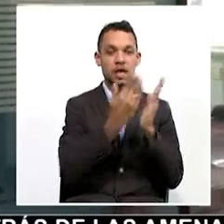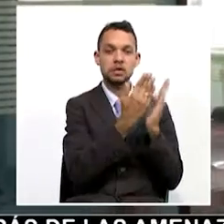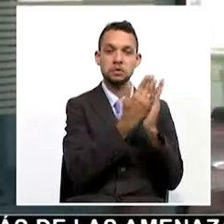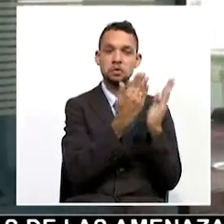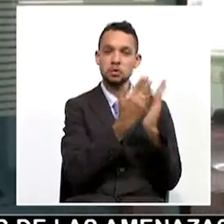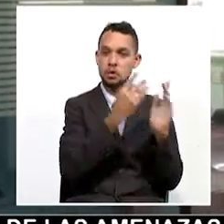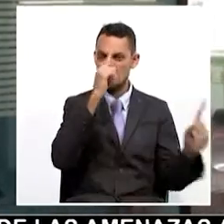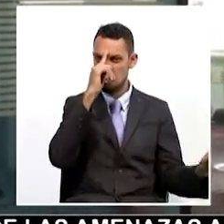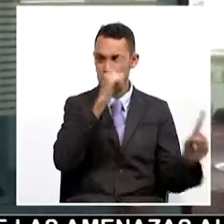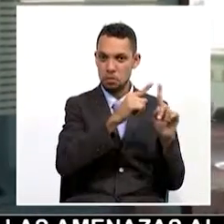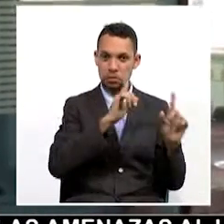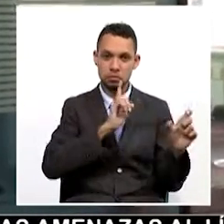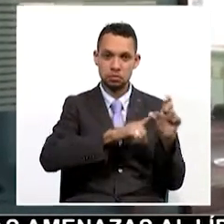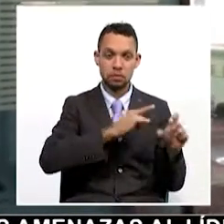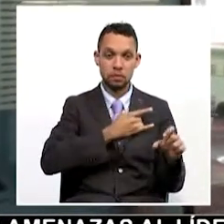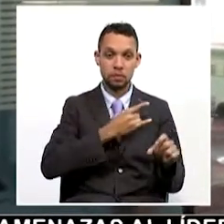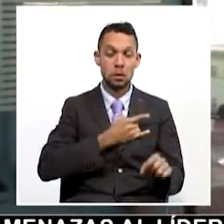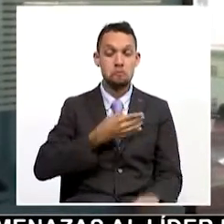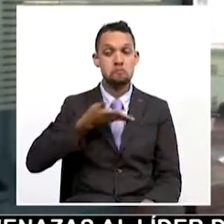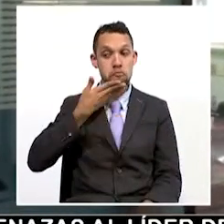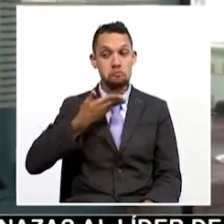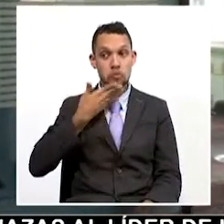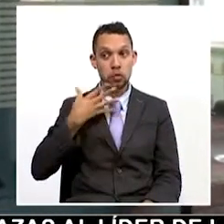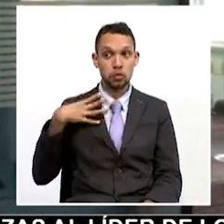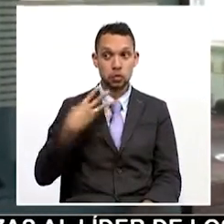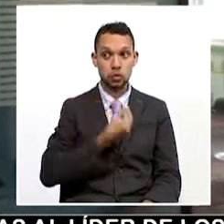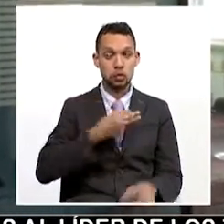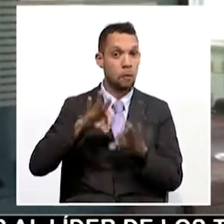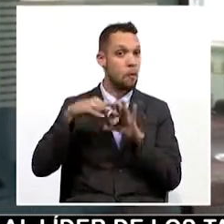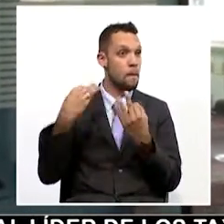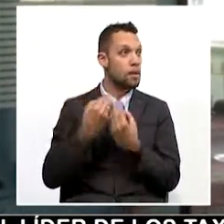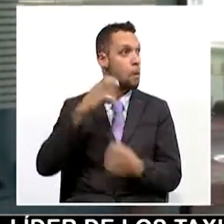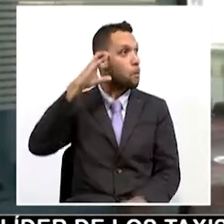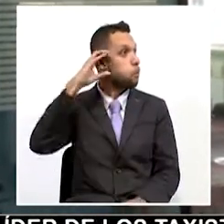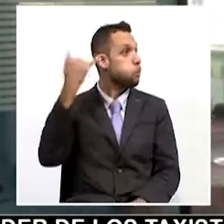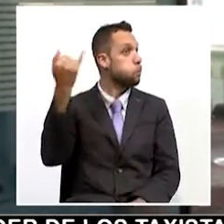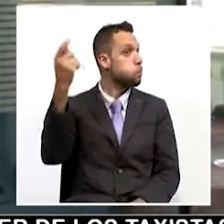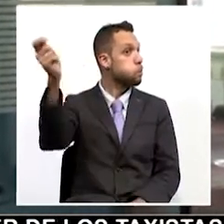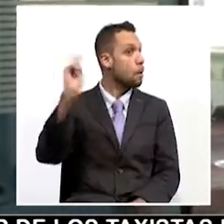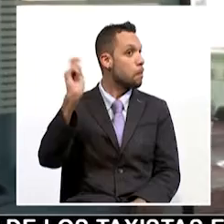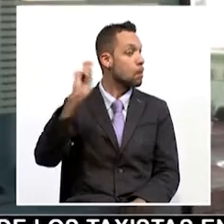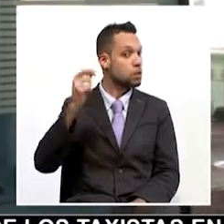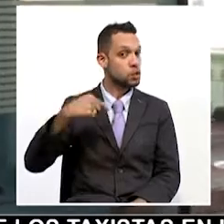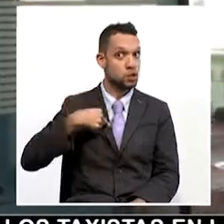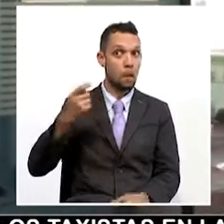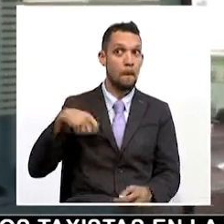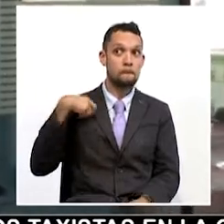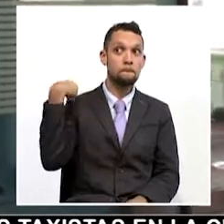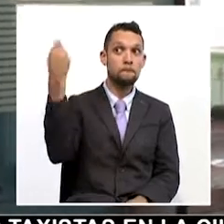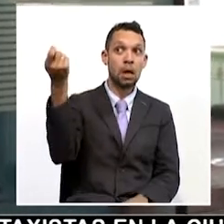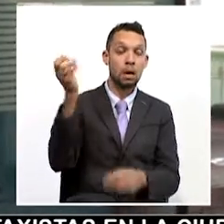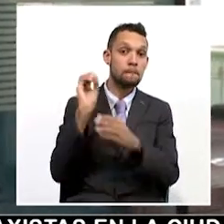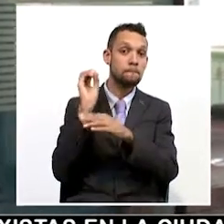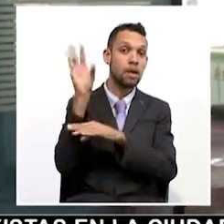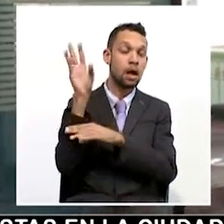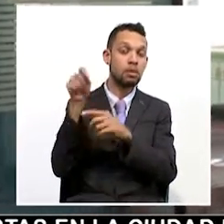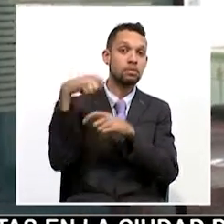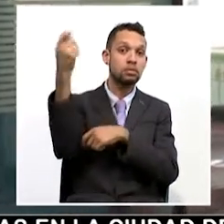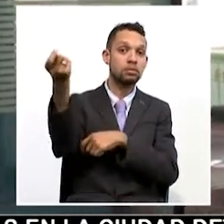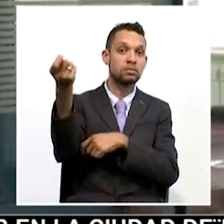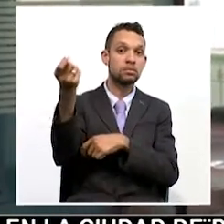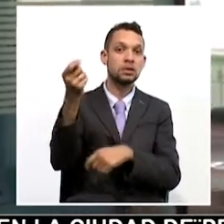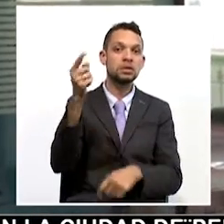bueno para los que recibimos, porque realmente si yo voy a enviar hacia allá no envío nada. Si yo voy a enviar para 700.000, pues allá llegarán